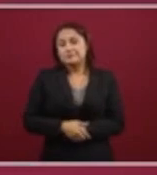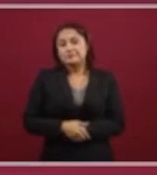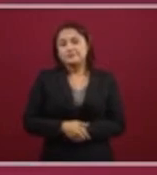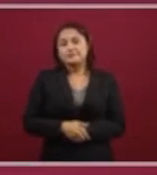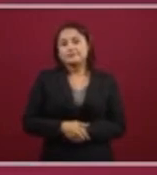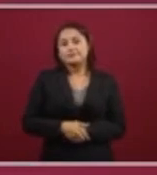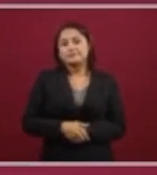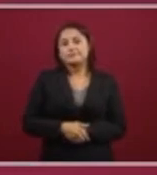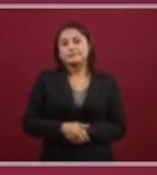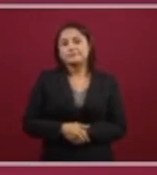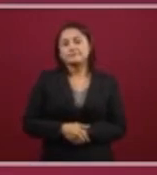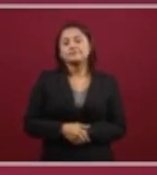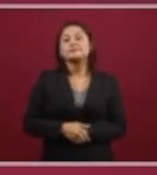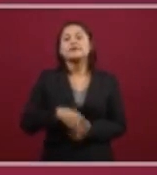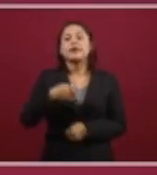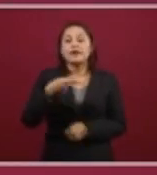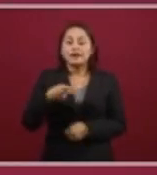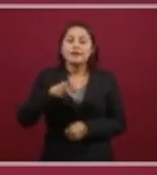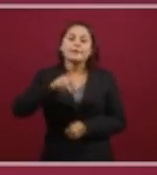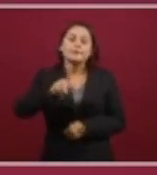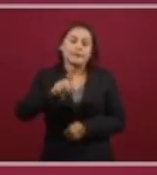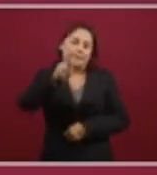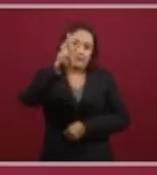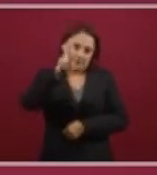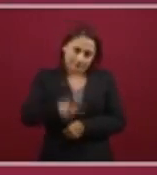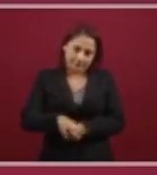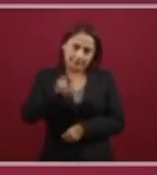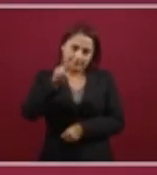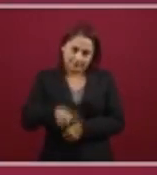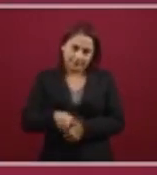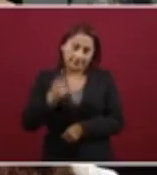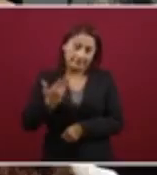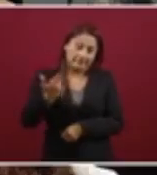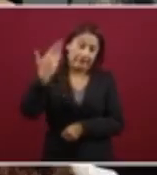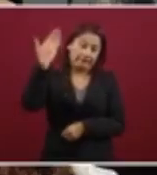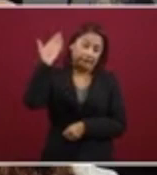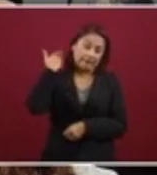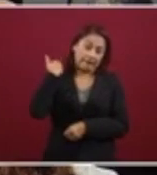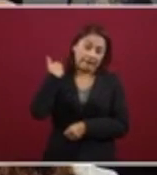es que había también la mala costumbre de que